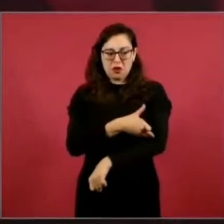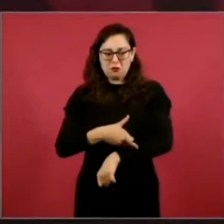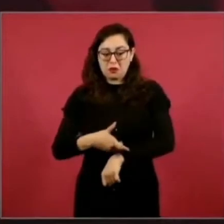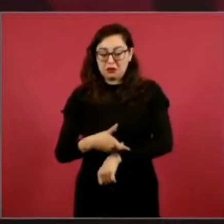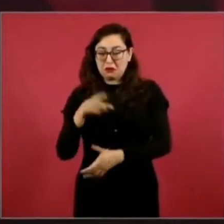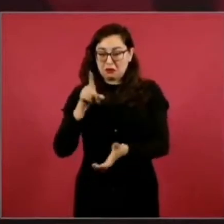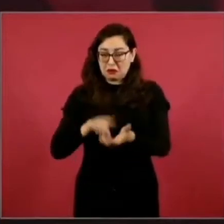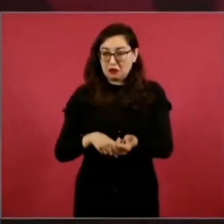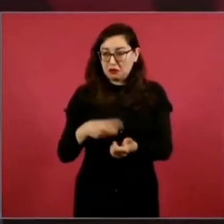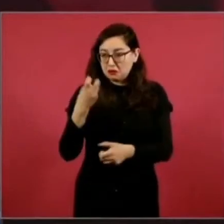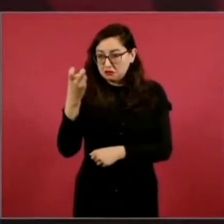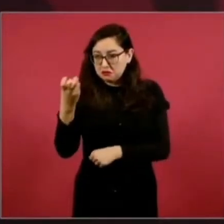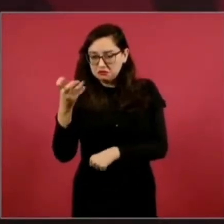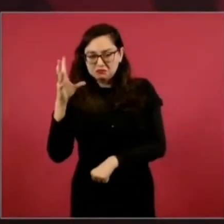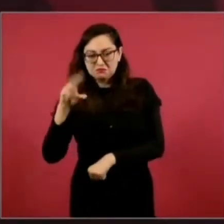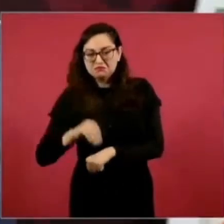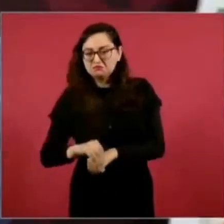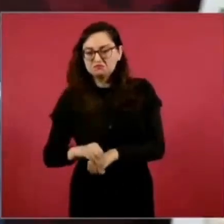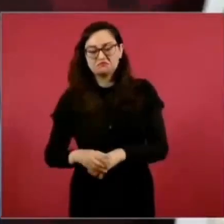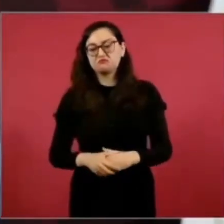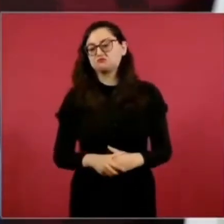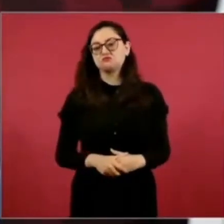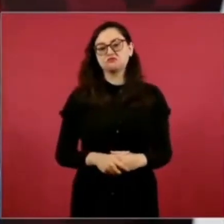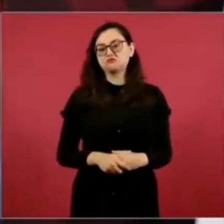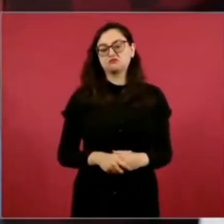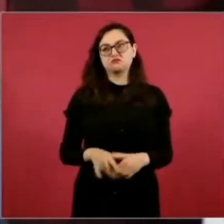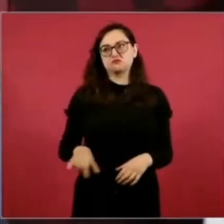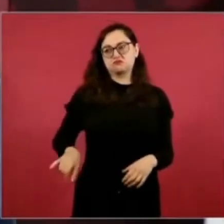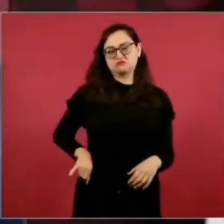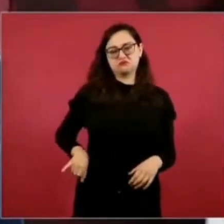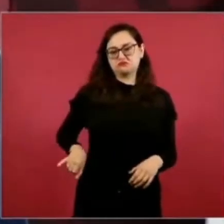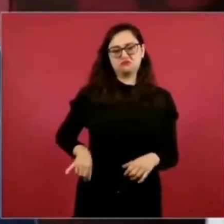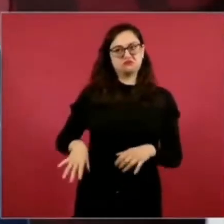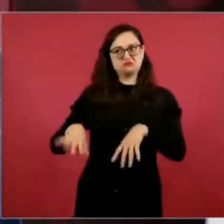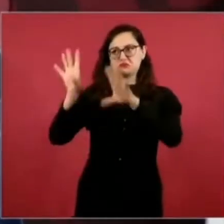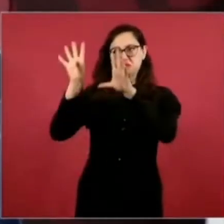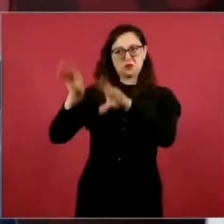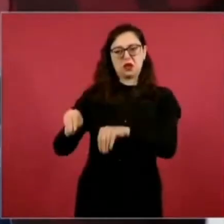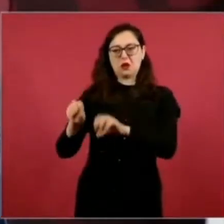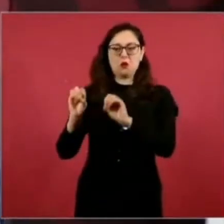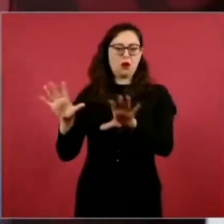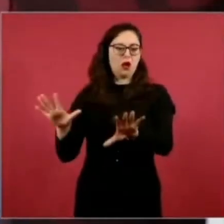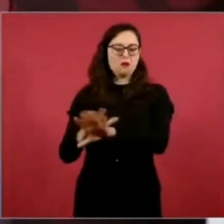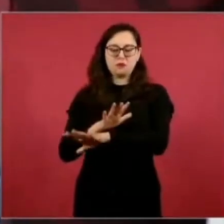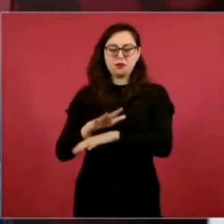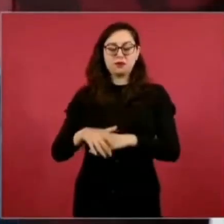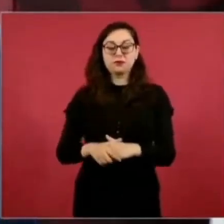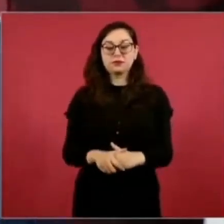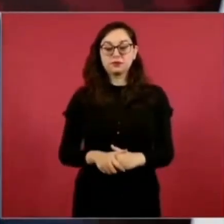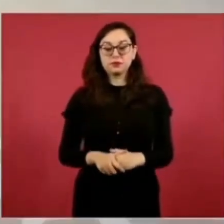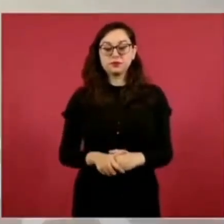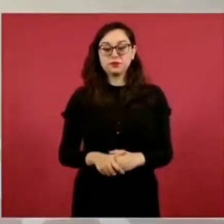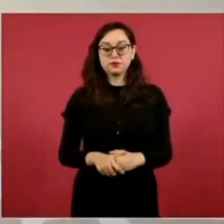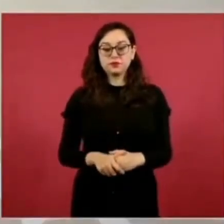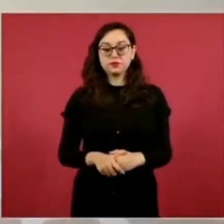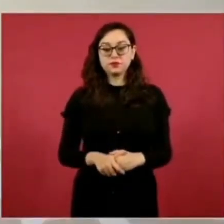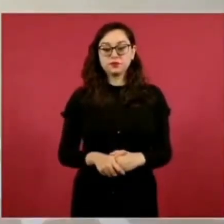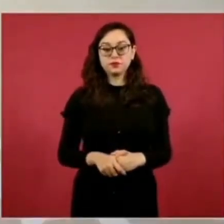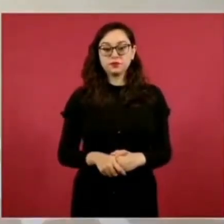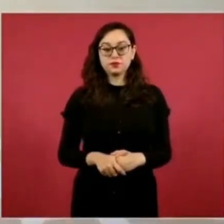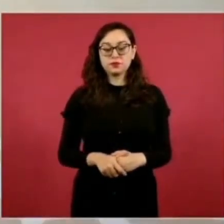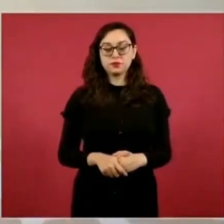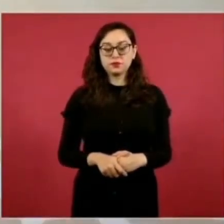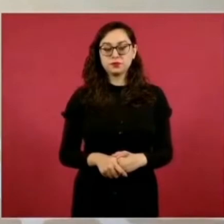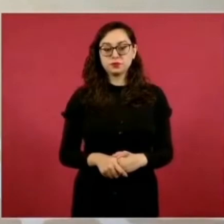no no le importa no le interesa además eh Cuando hablan de